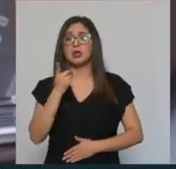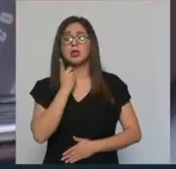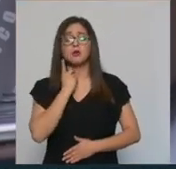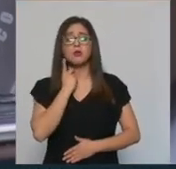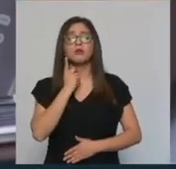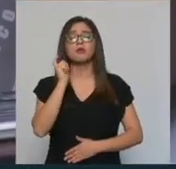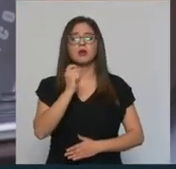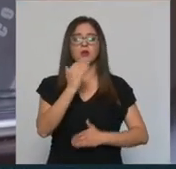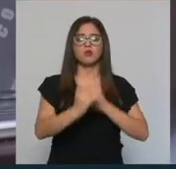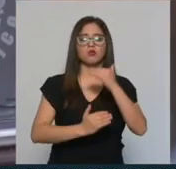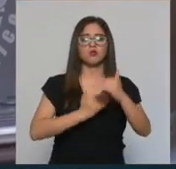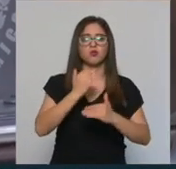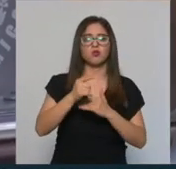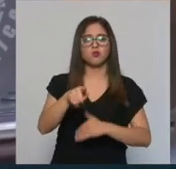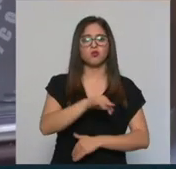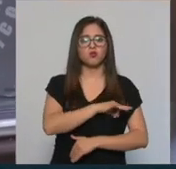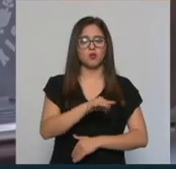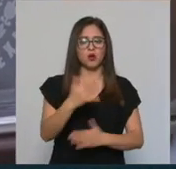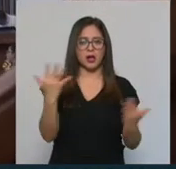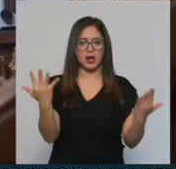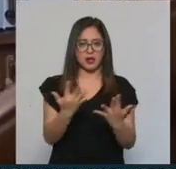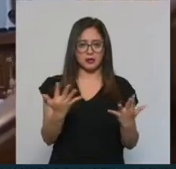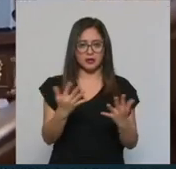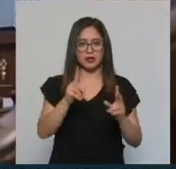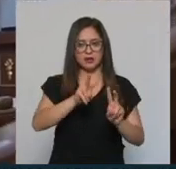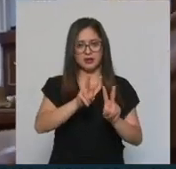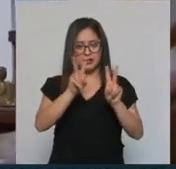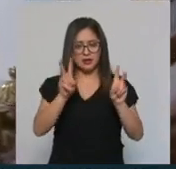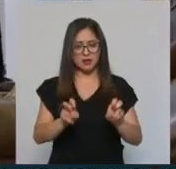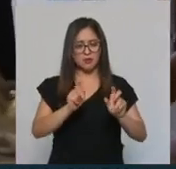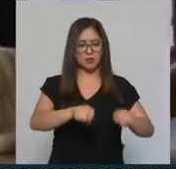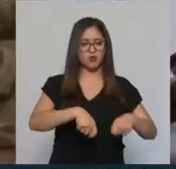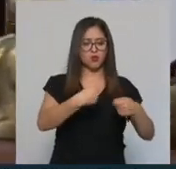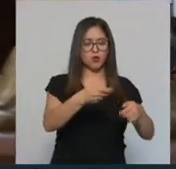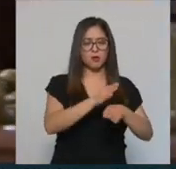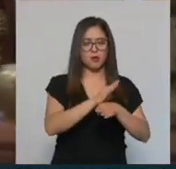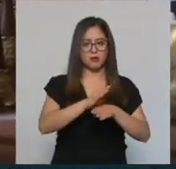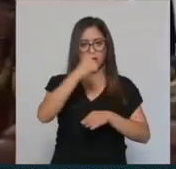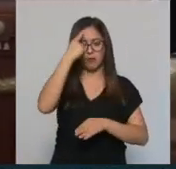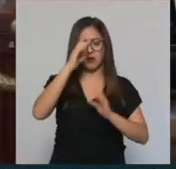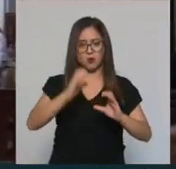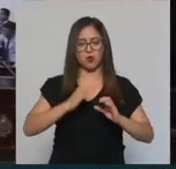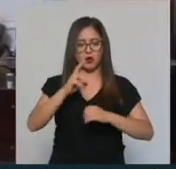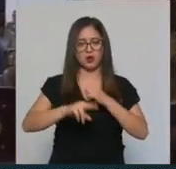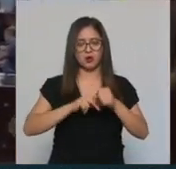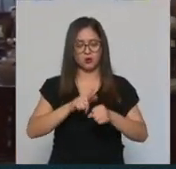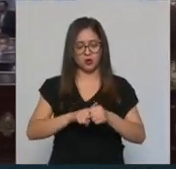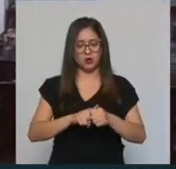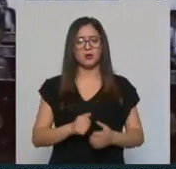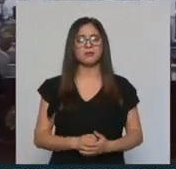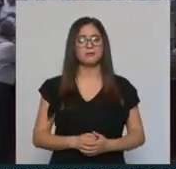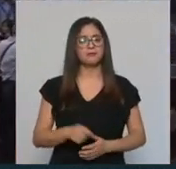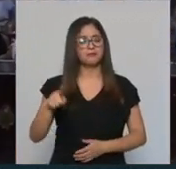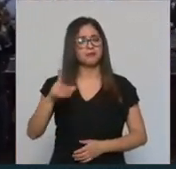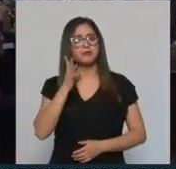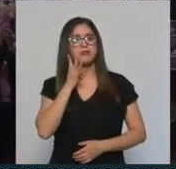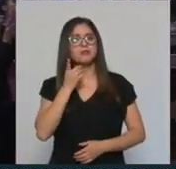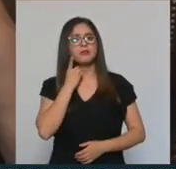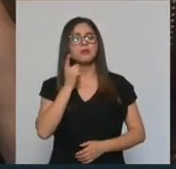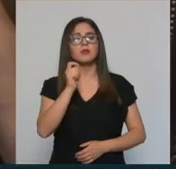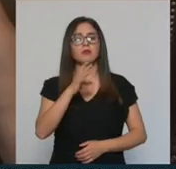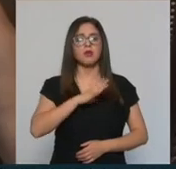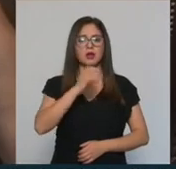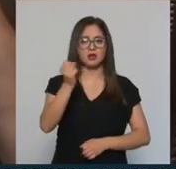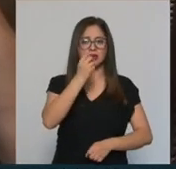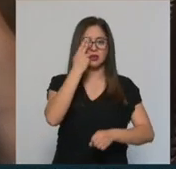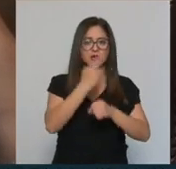de un gran paso que permitirá avanzar en otros temas de beneficio ambiental. En el Congreso capitalino estuvo presente la secretaria de